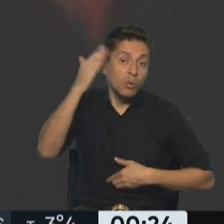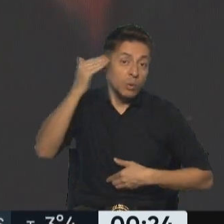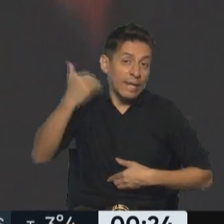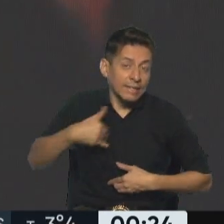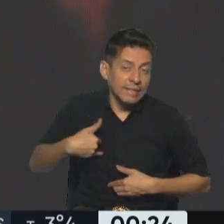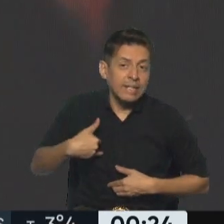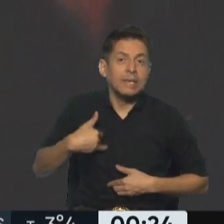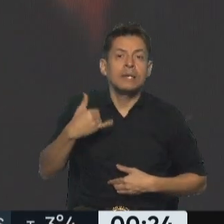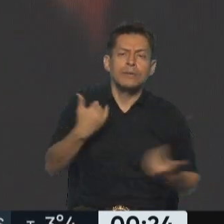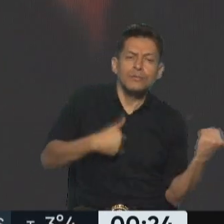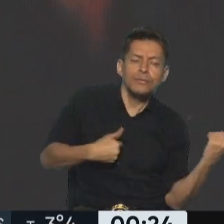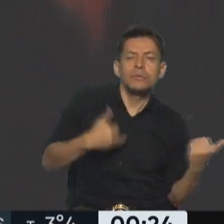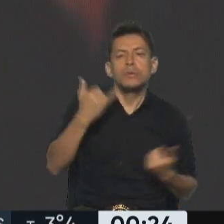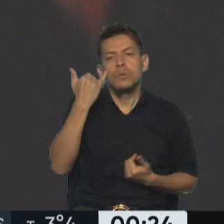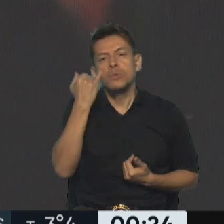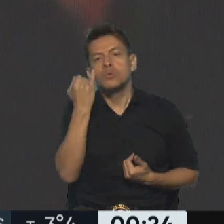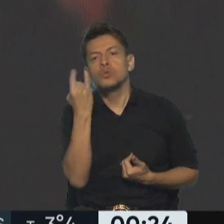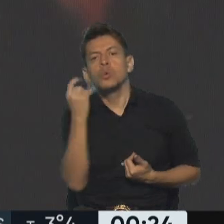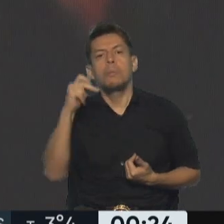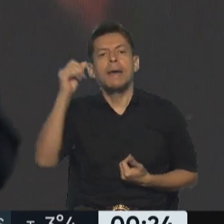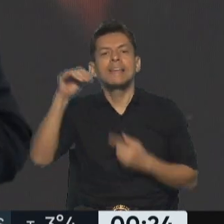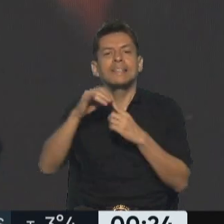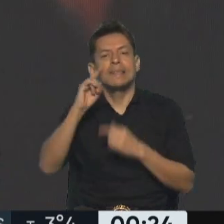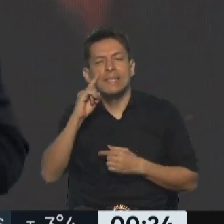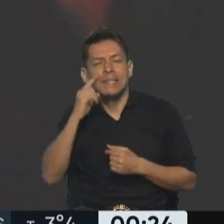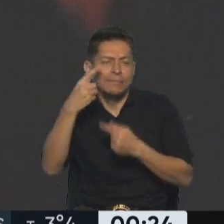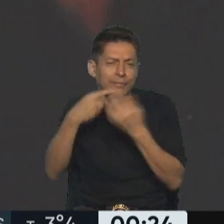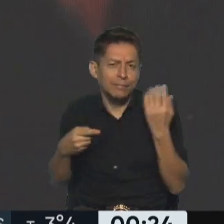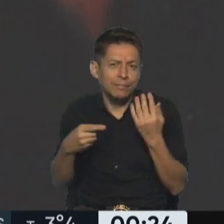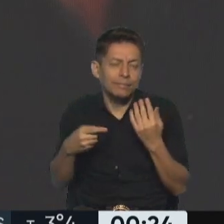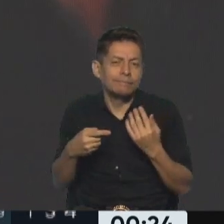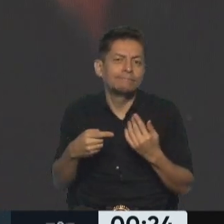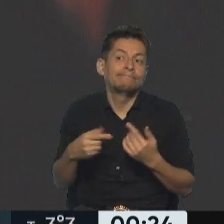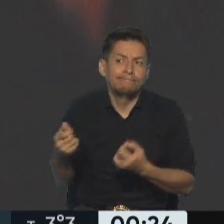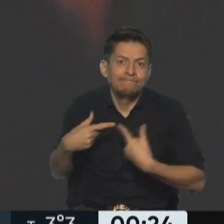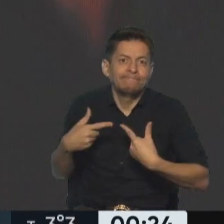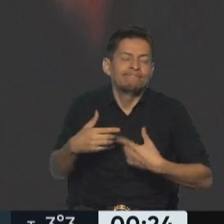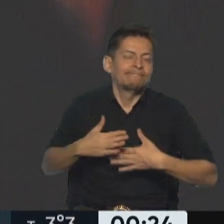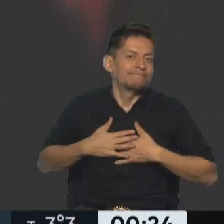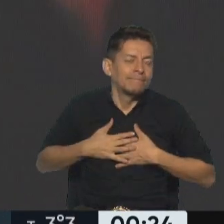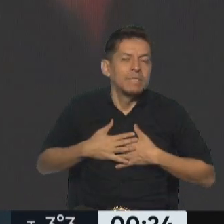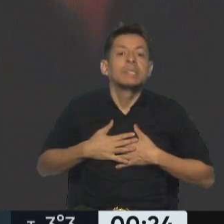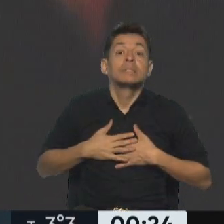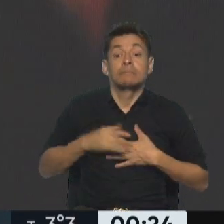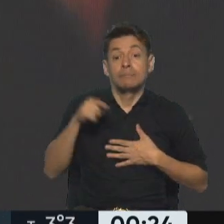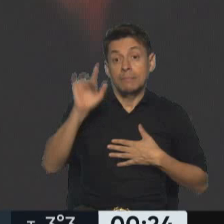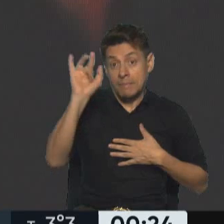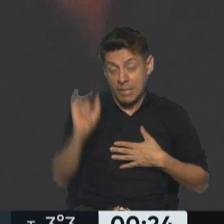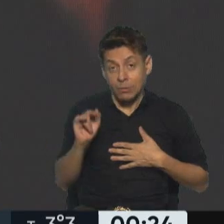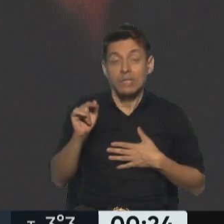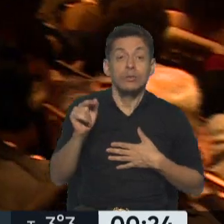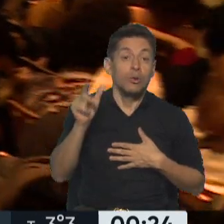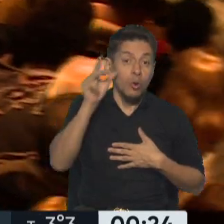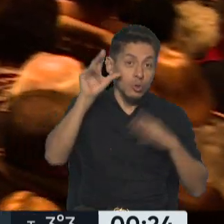lo disfrutamos. Un refugio, un calorcito para abrigar un poco el alma. Están en estos días en la Cooperación los miércoles a las 8 de la